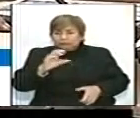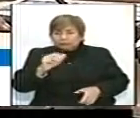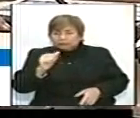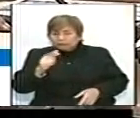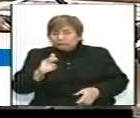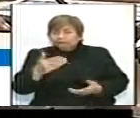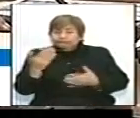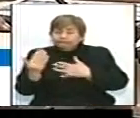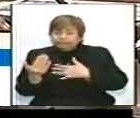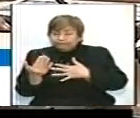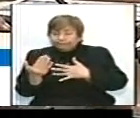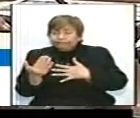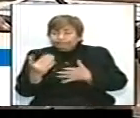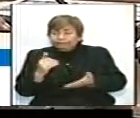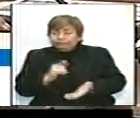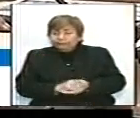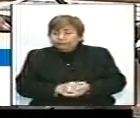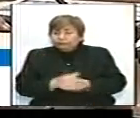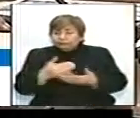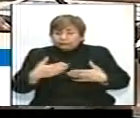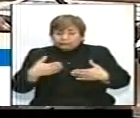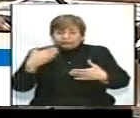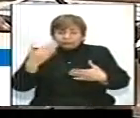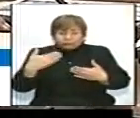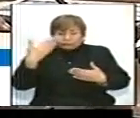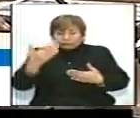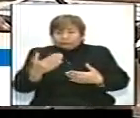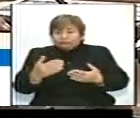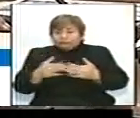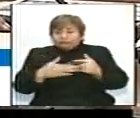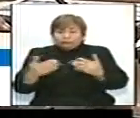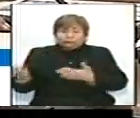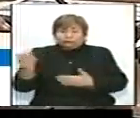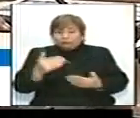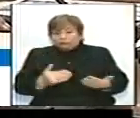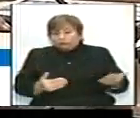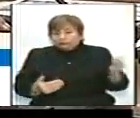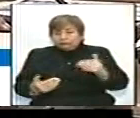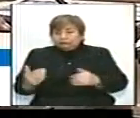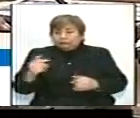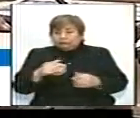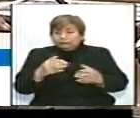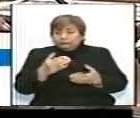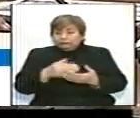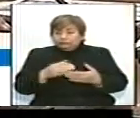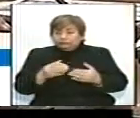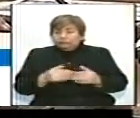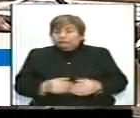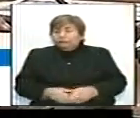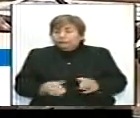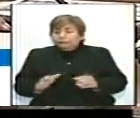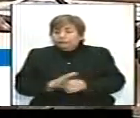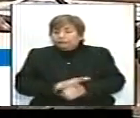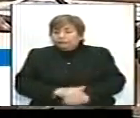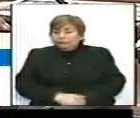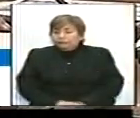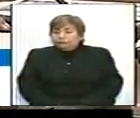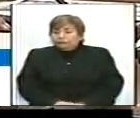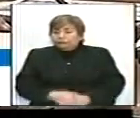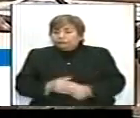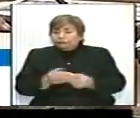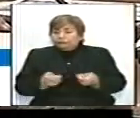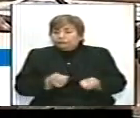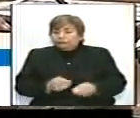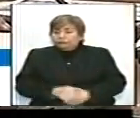y esperamos justamente ya poder estar próximos a una convocatoria inminente para poder ya concretar la disponibilidad del